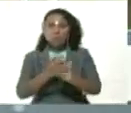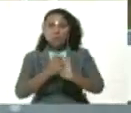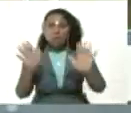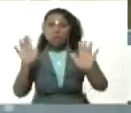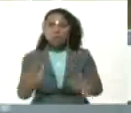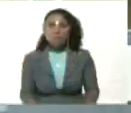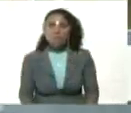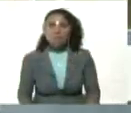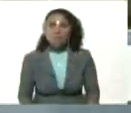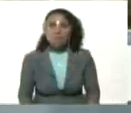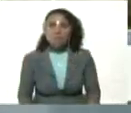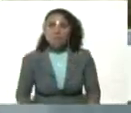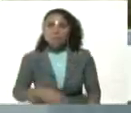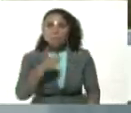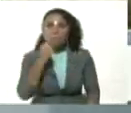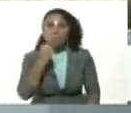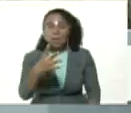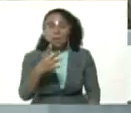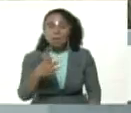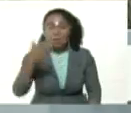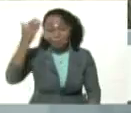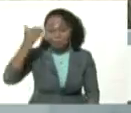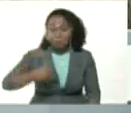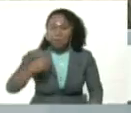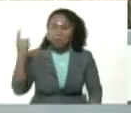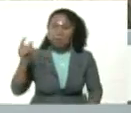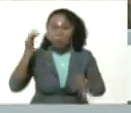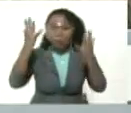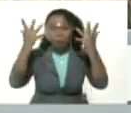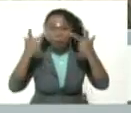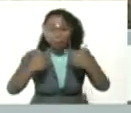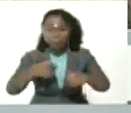Bueno, imágenes hermosas, esos animales, ¿vale?